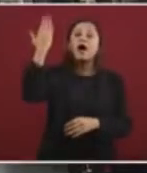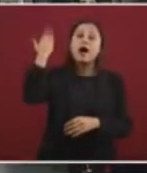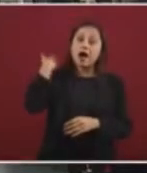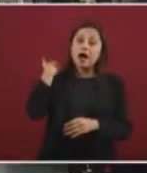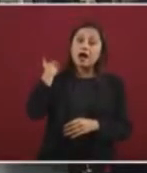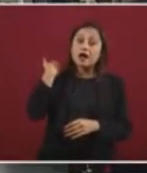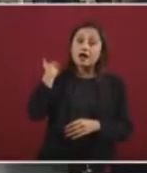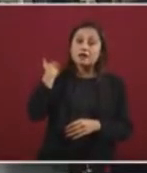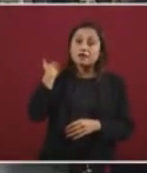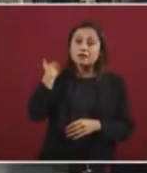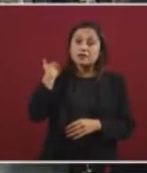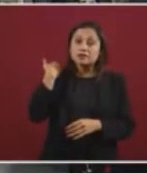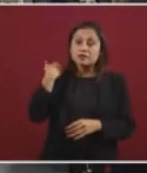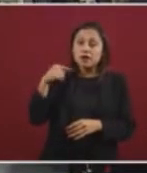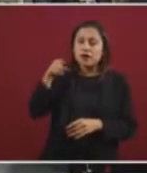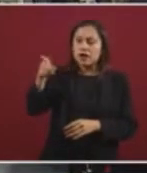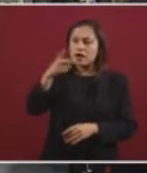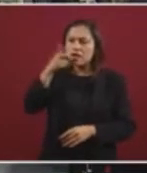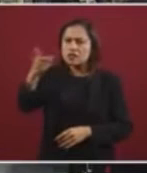eran intocables.